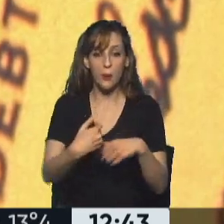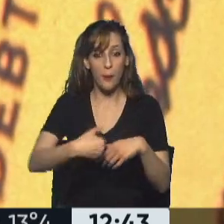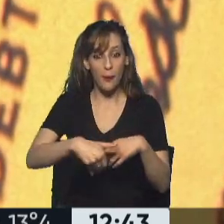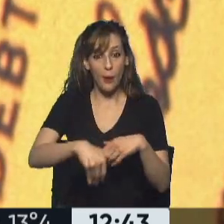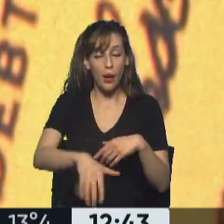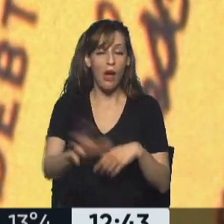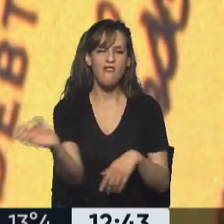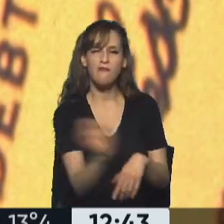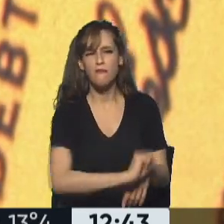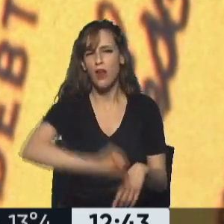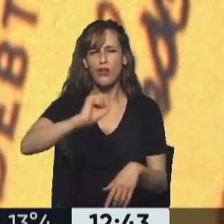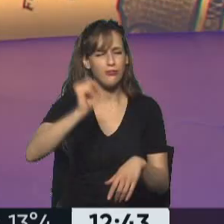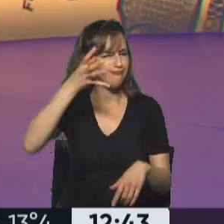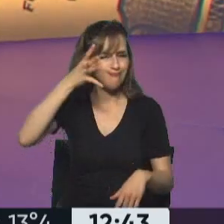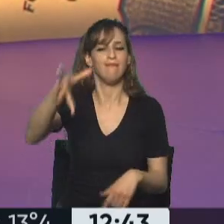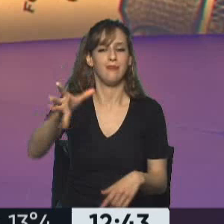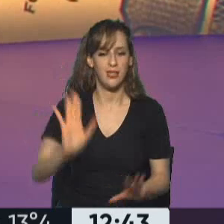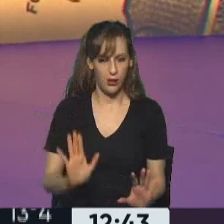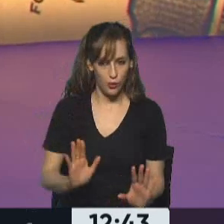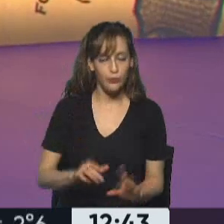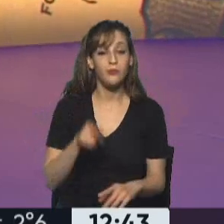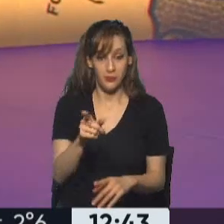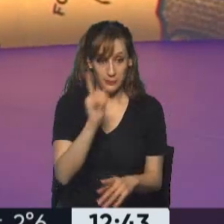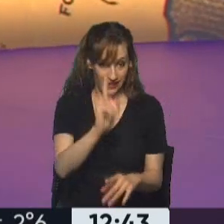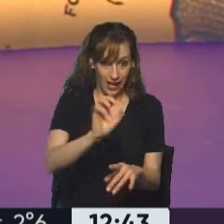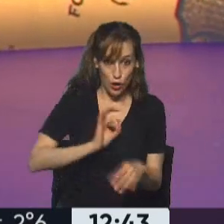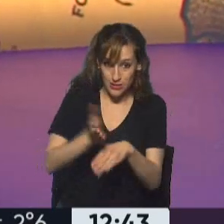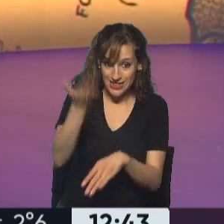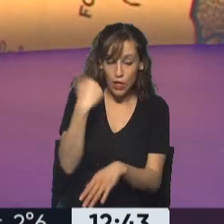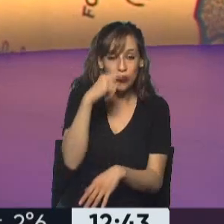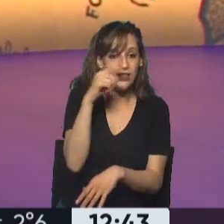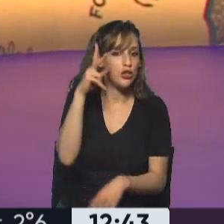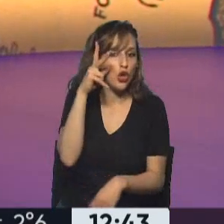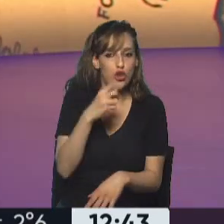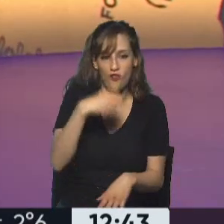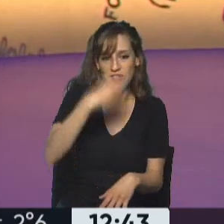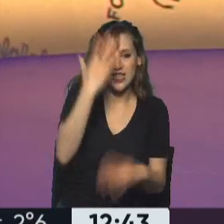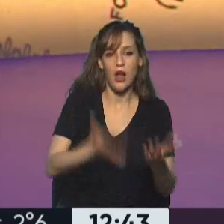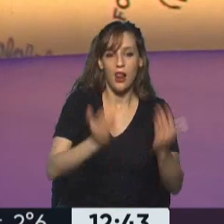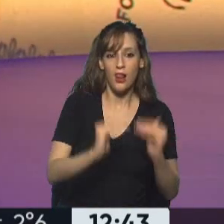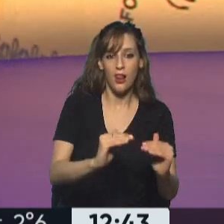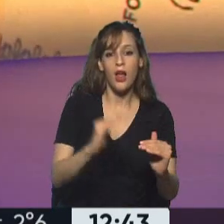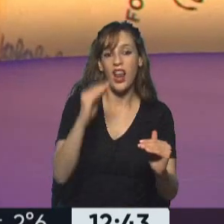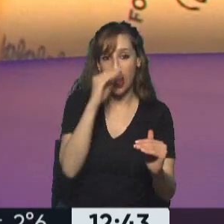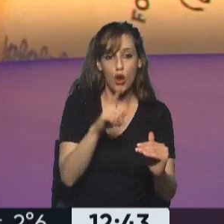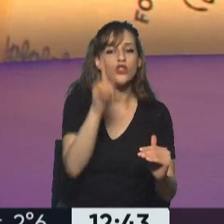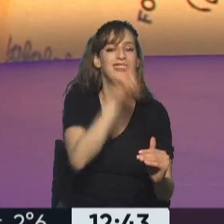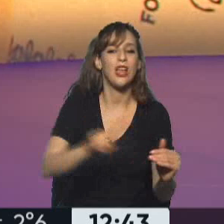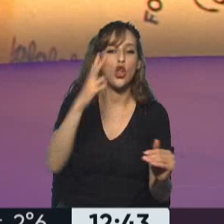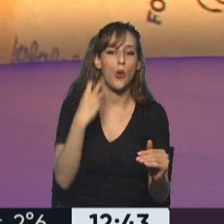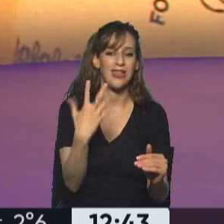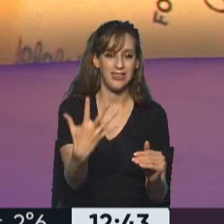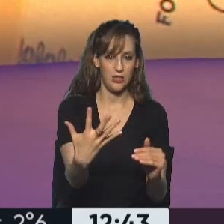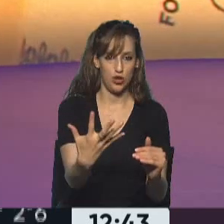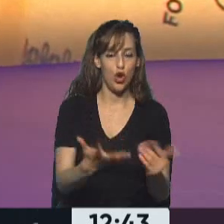una y pere eso quiero que recuerden bueno estaba 78 el oficial de los 195 tenemos una brecha bastante más elevada de 150